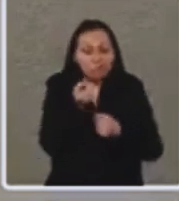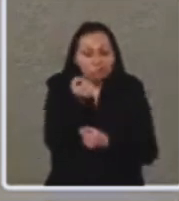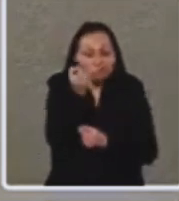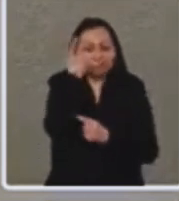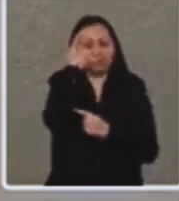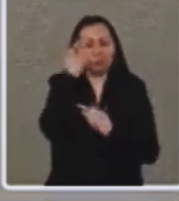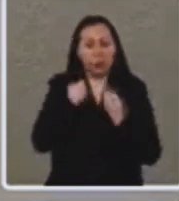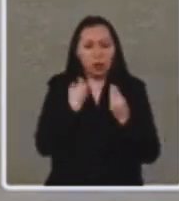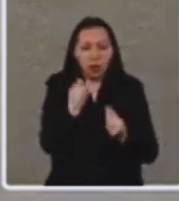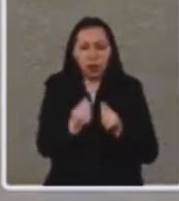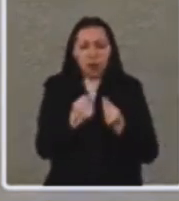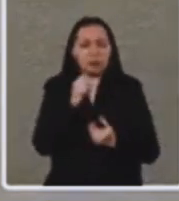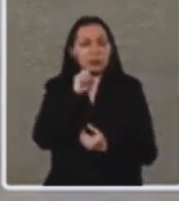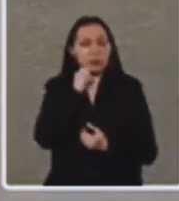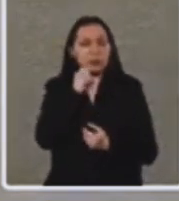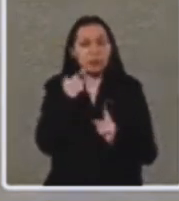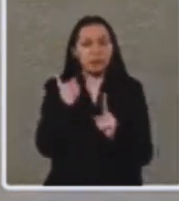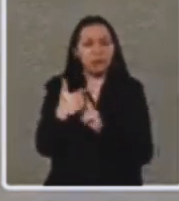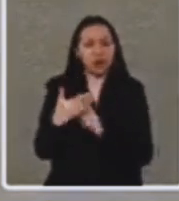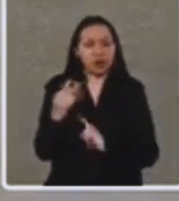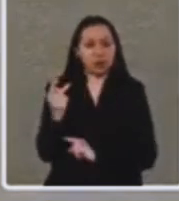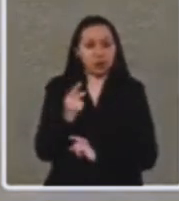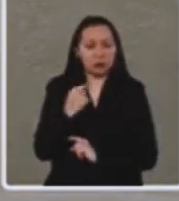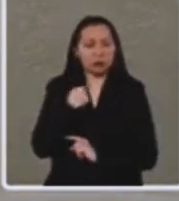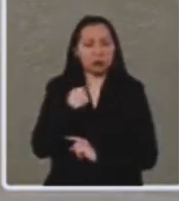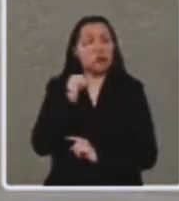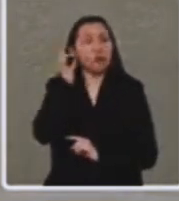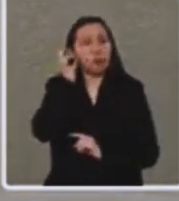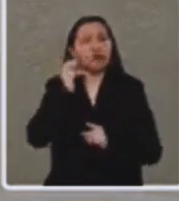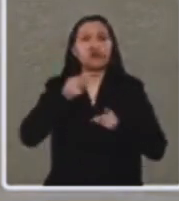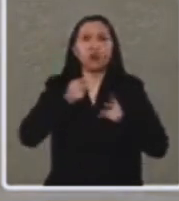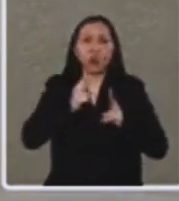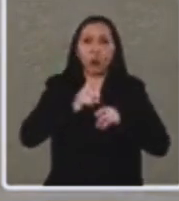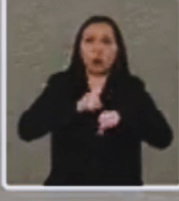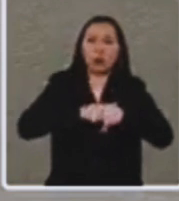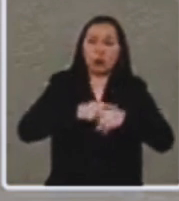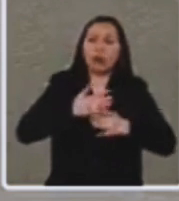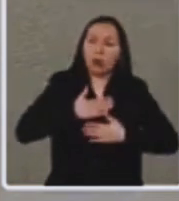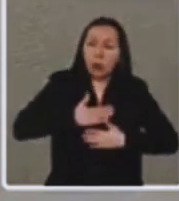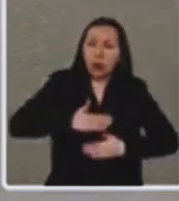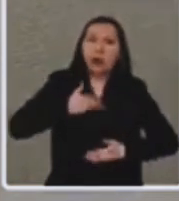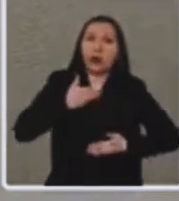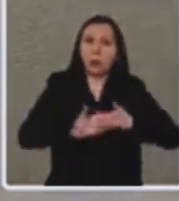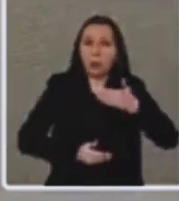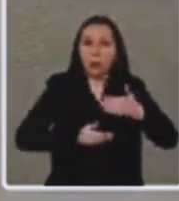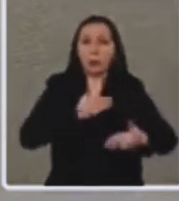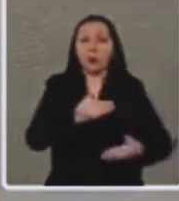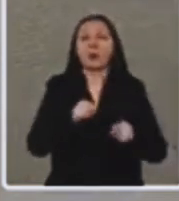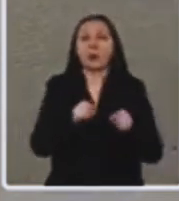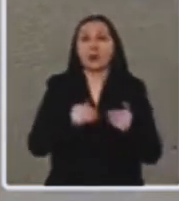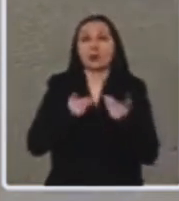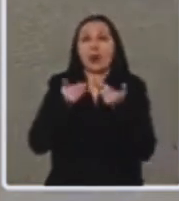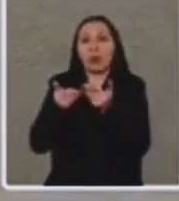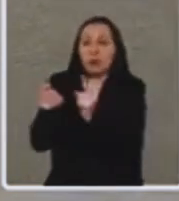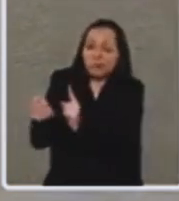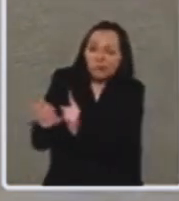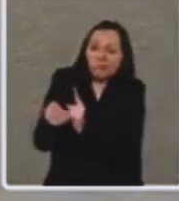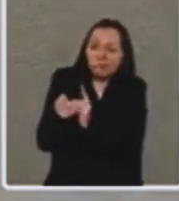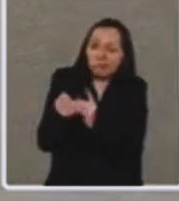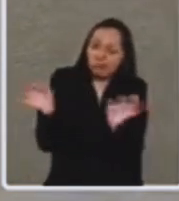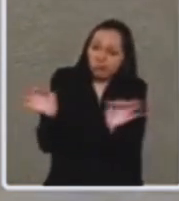procesar lo que significa esta violencia, las mujeres tienen derecho al tiempo. Y por eso se les entrega